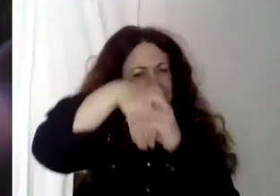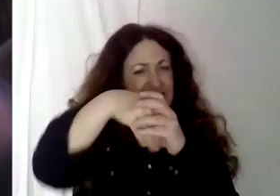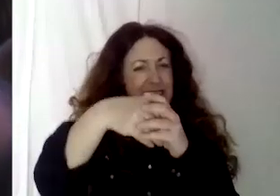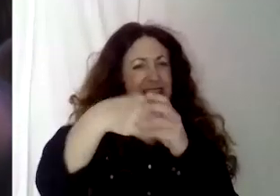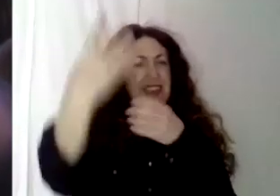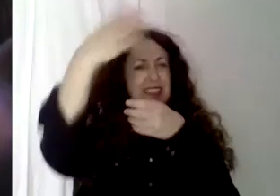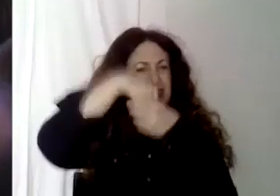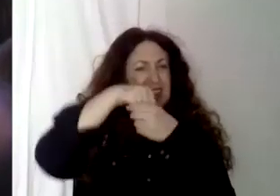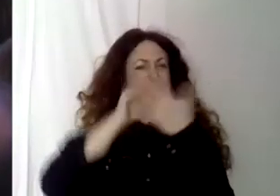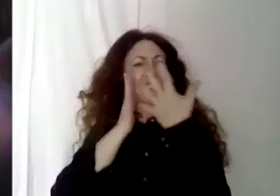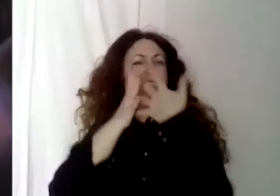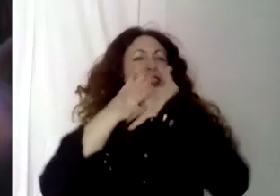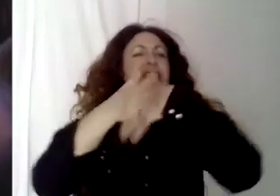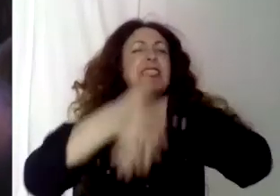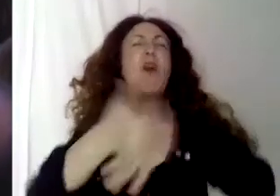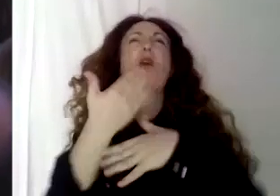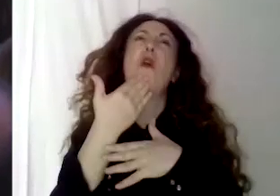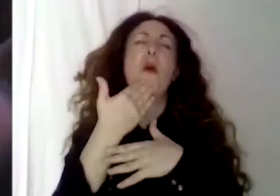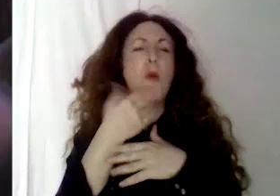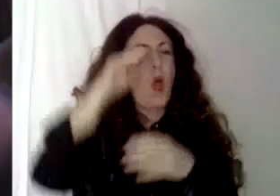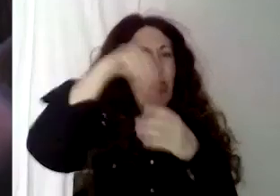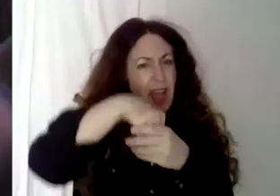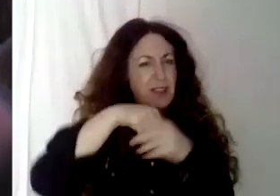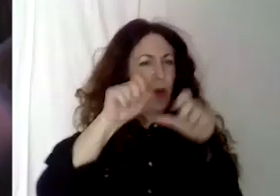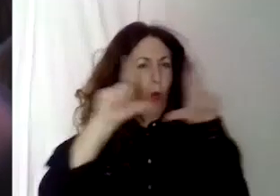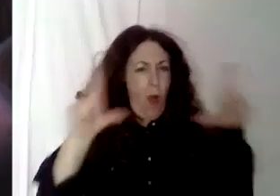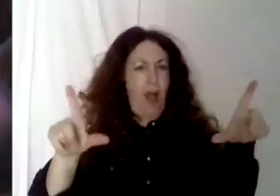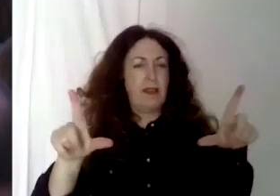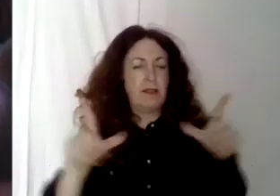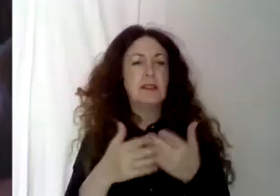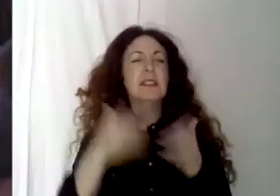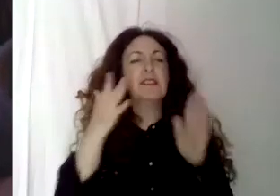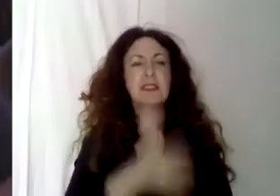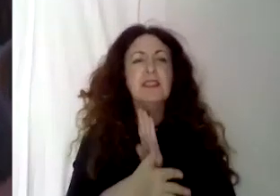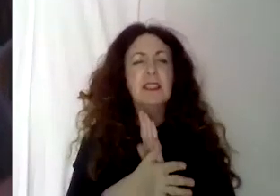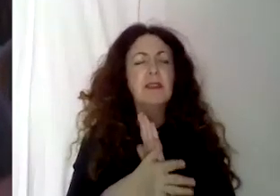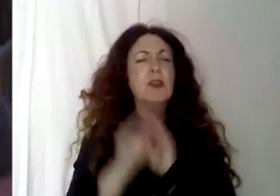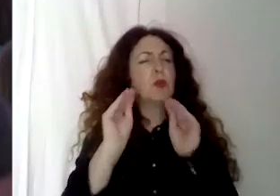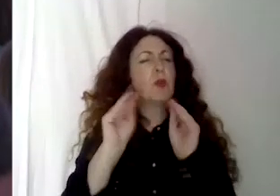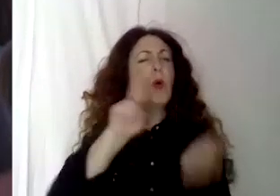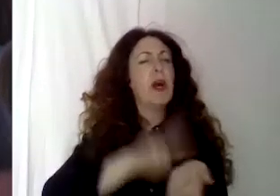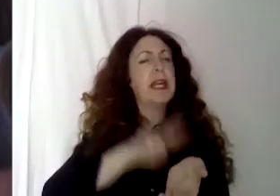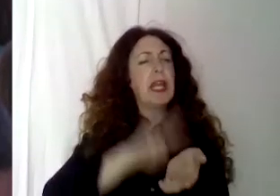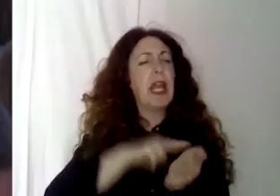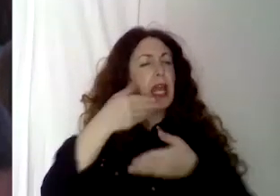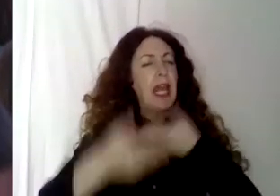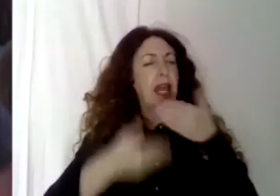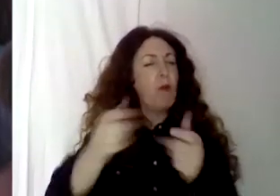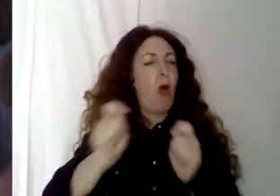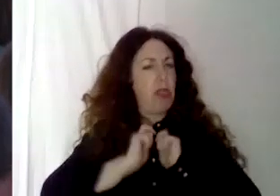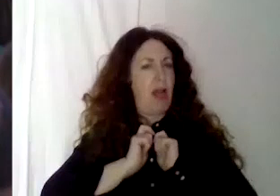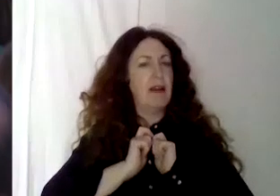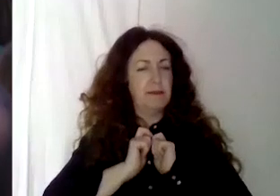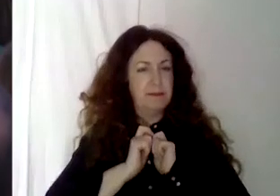en los cuadros, formando parte de ellos, moviéndose con ellos. Hay un vertiginoso ritmo en los cuadros de